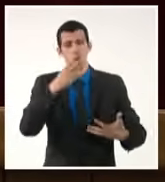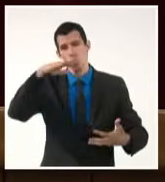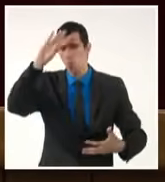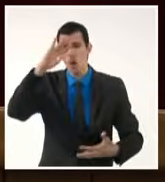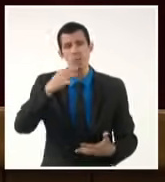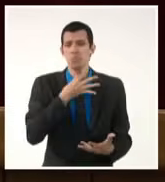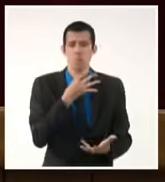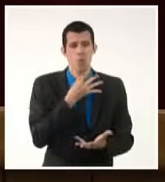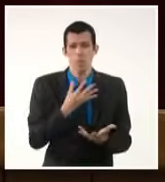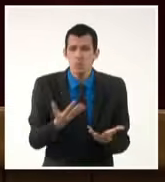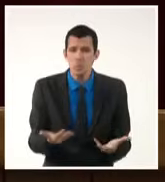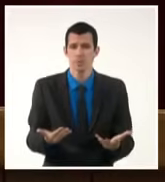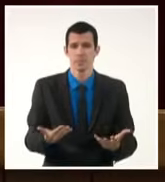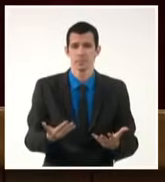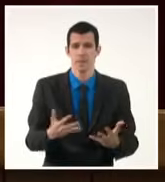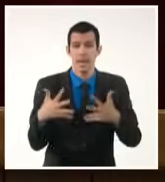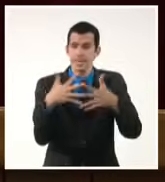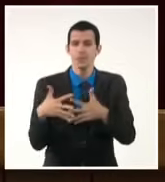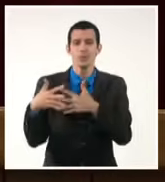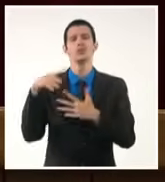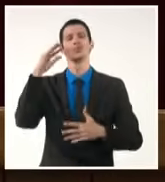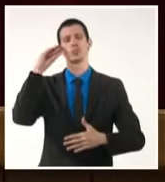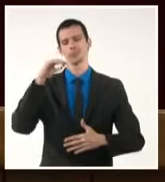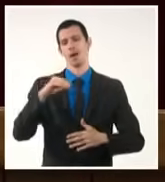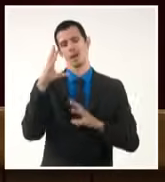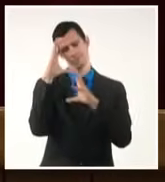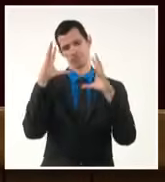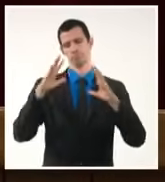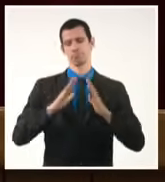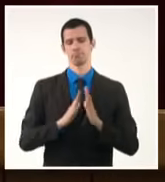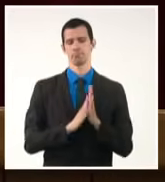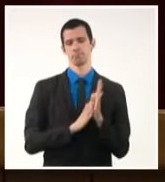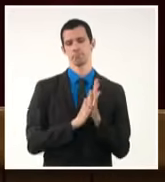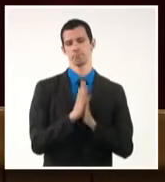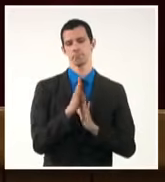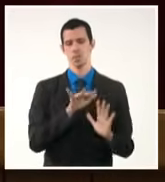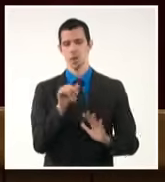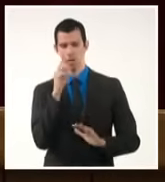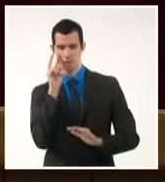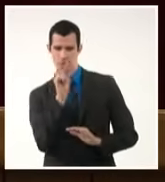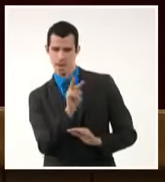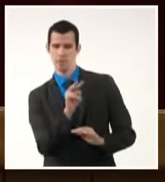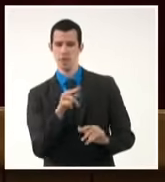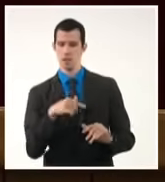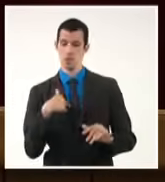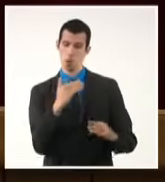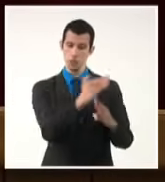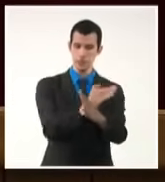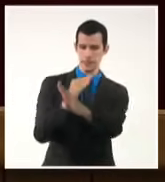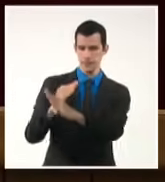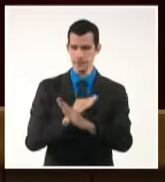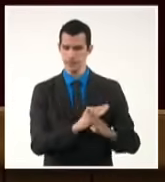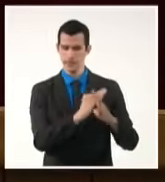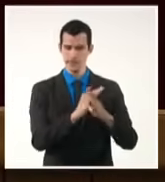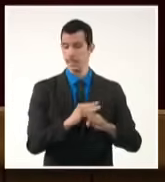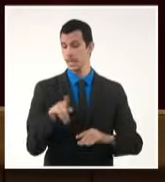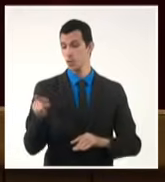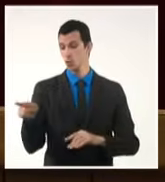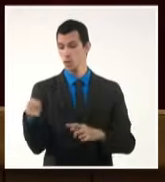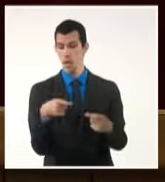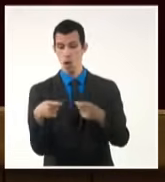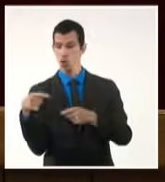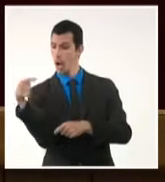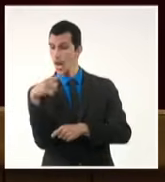Incluso si la gestión económica del Estado fuera la más eficiente y efectiva del mundo, cosa de la que no pueden